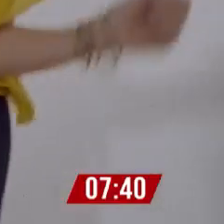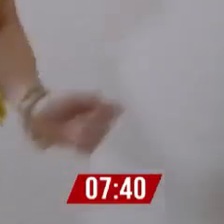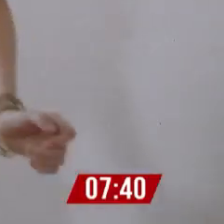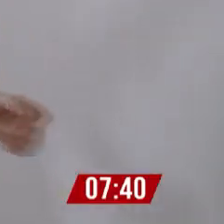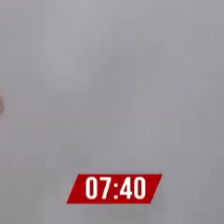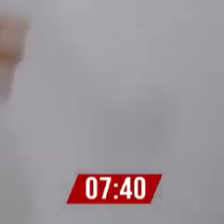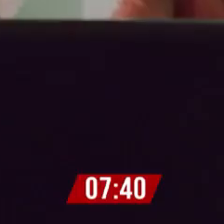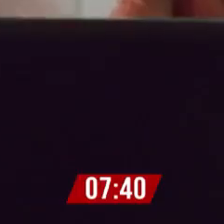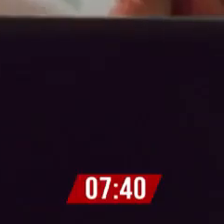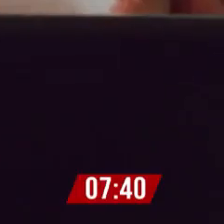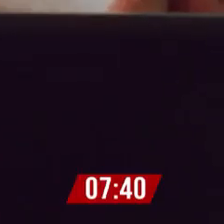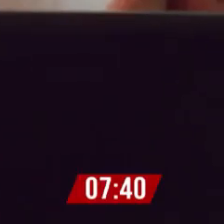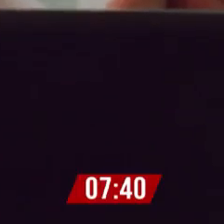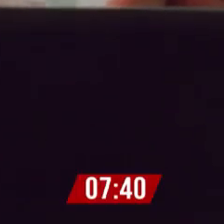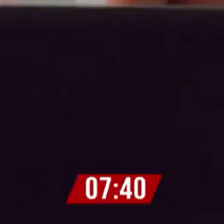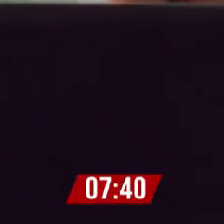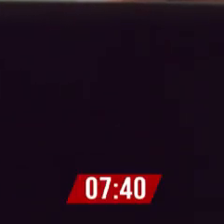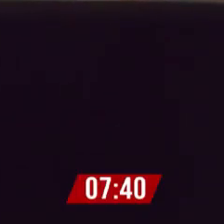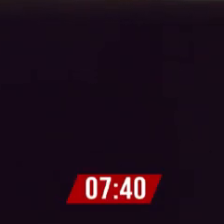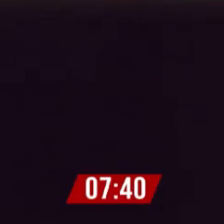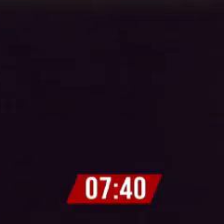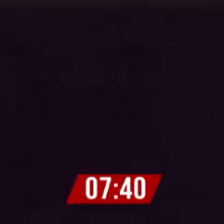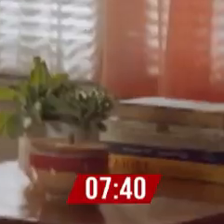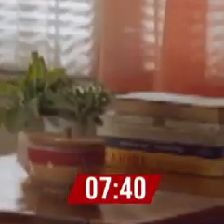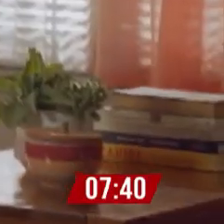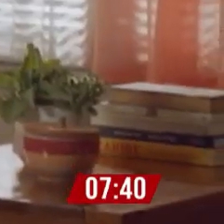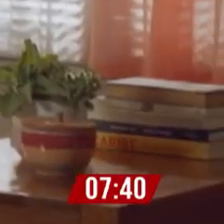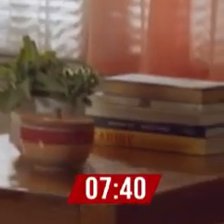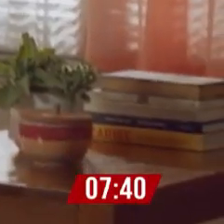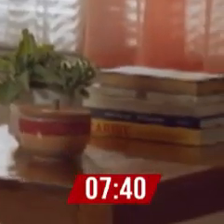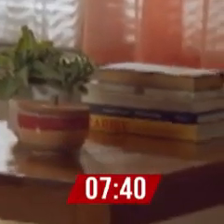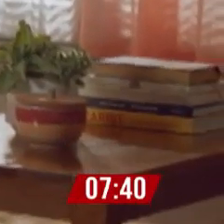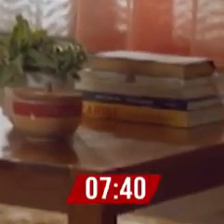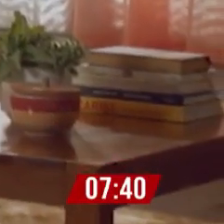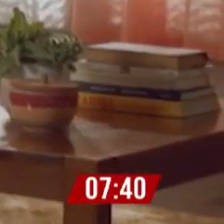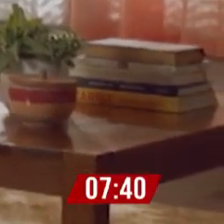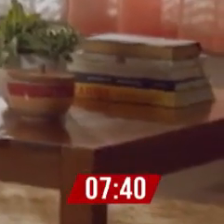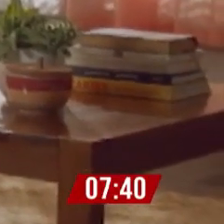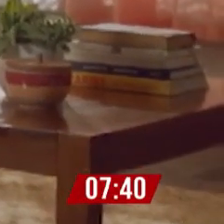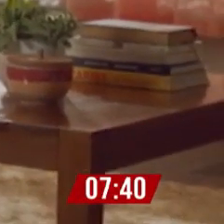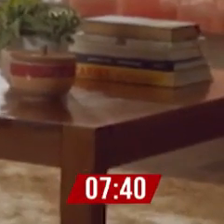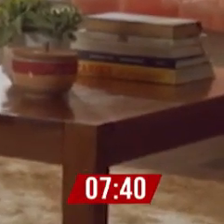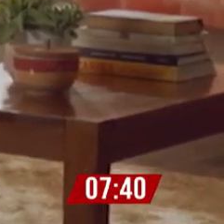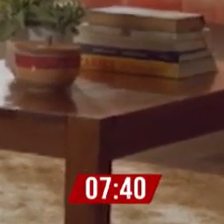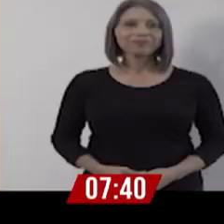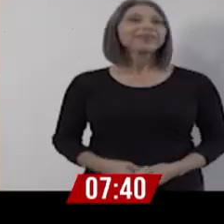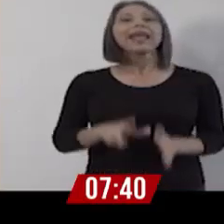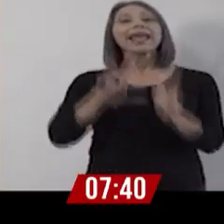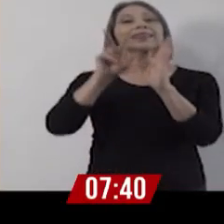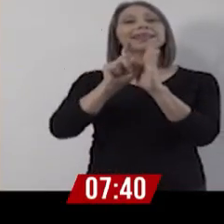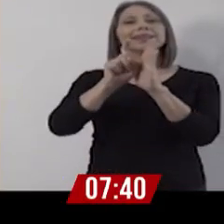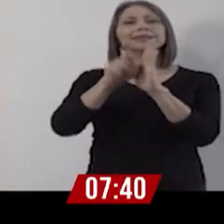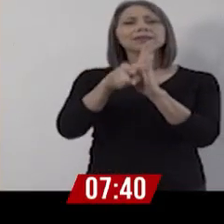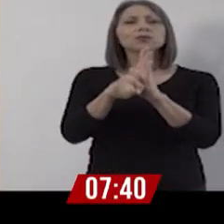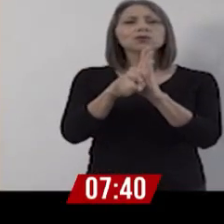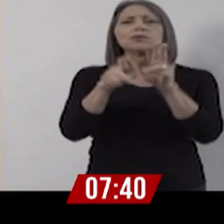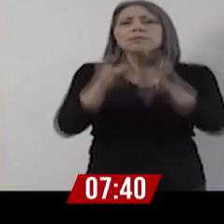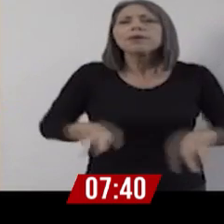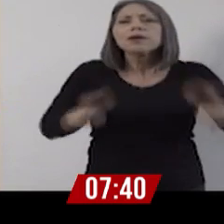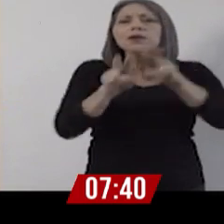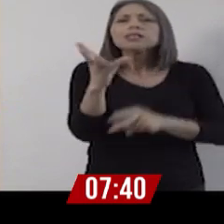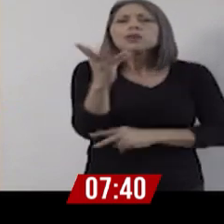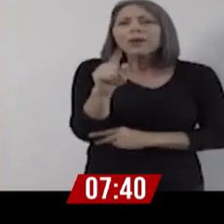llamar. Ir a oficinas o en la web del Popular. Banco Popular. ¿Cuántos valores puedes